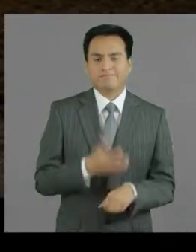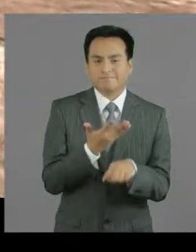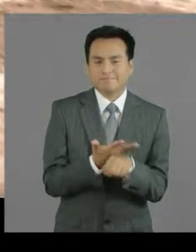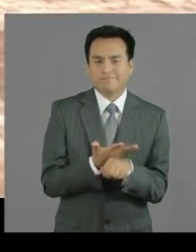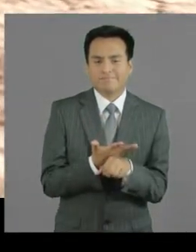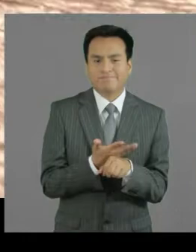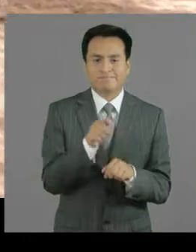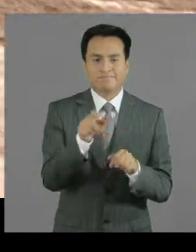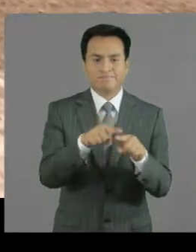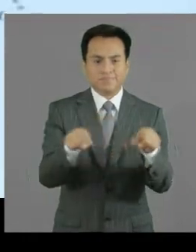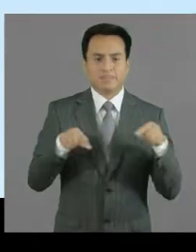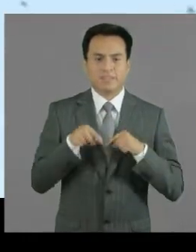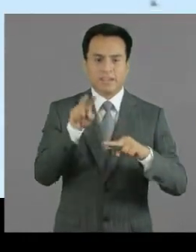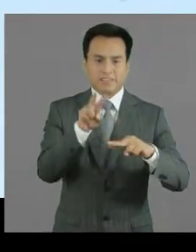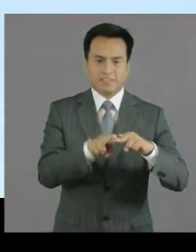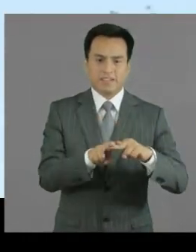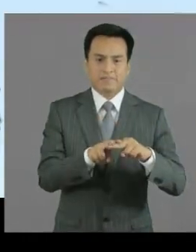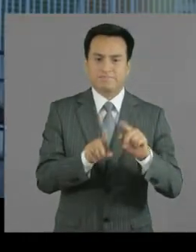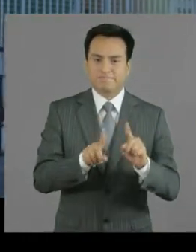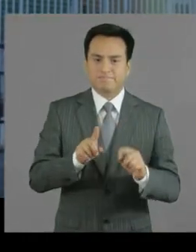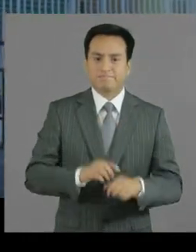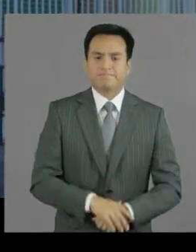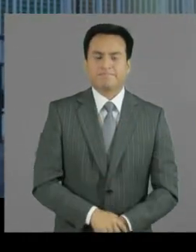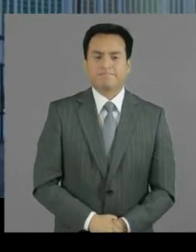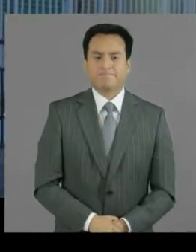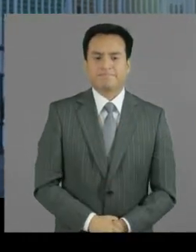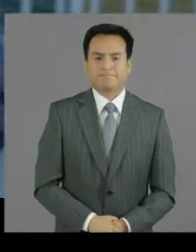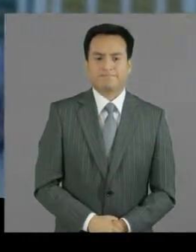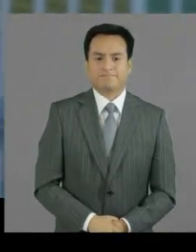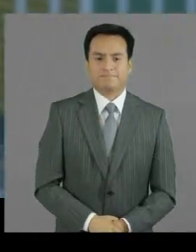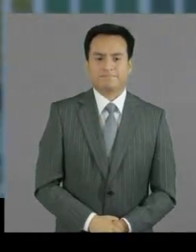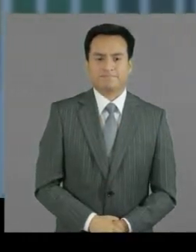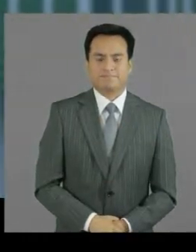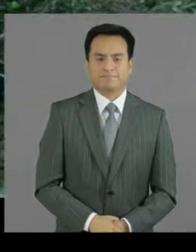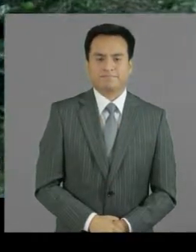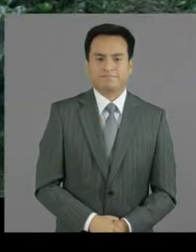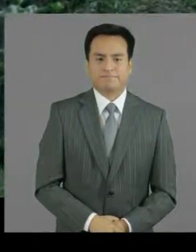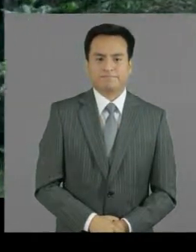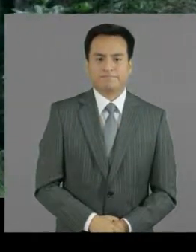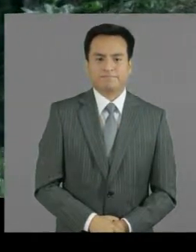Y estarían los que se sientan adelante de la sala